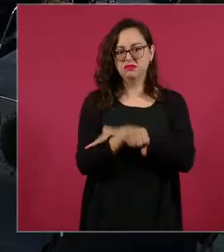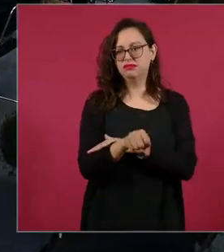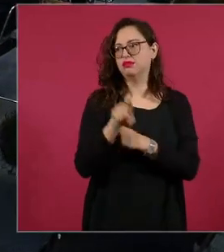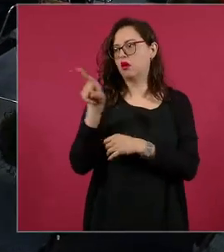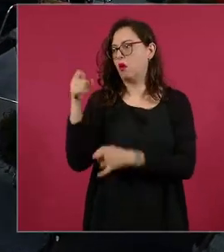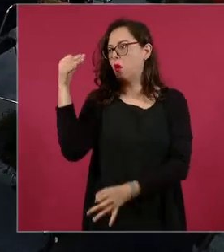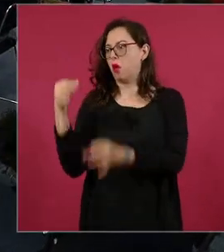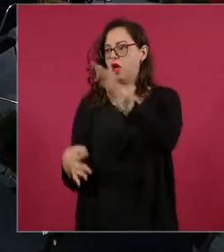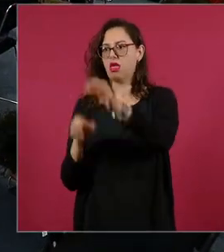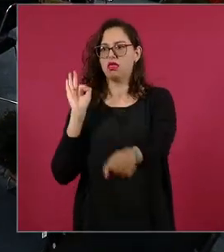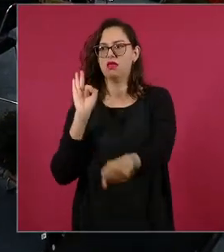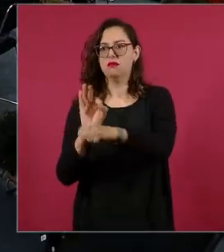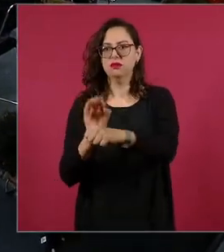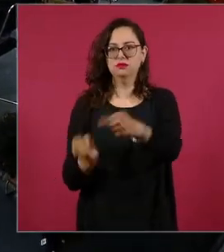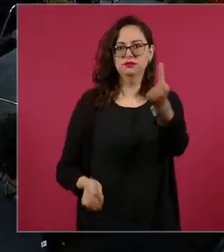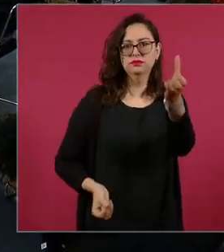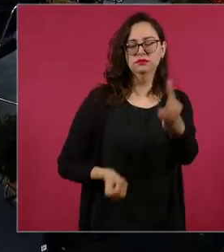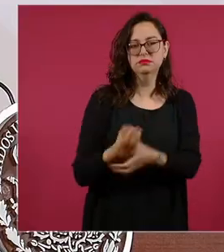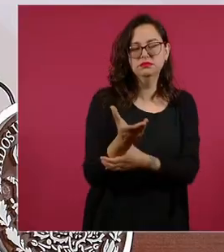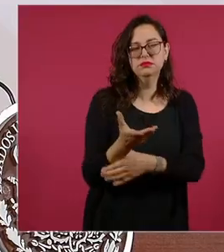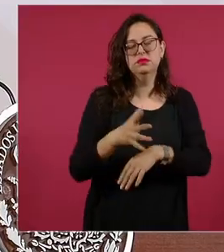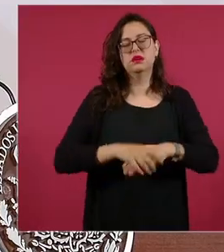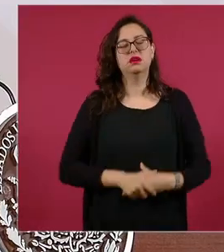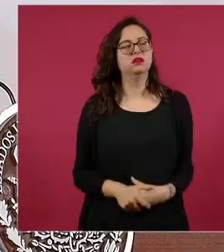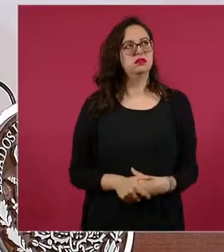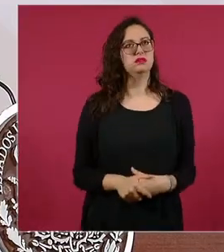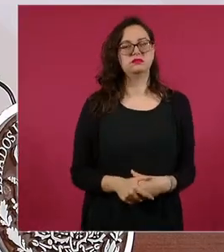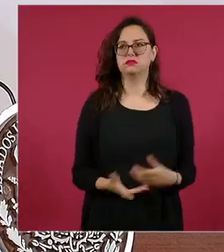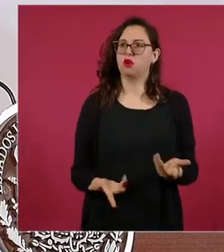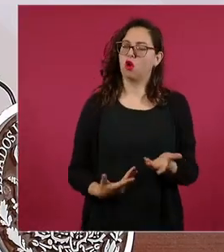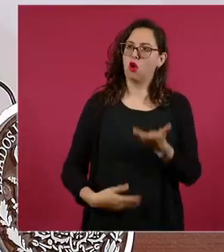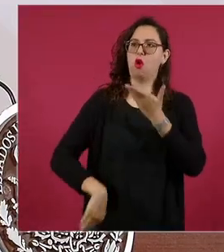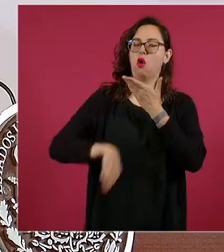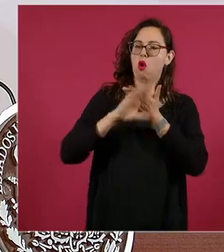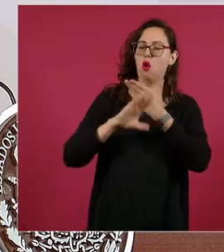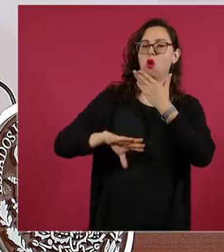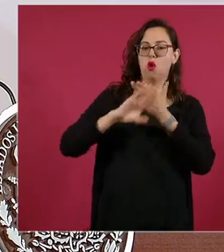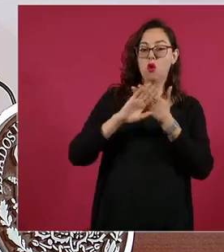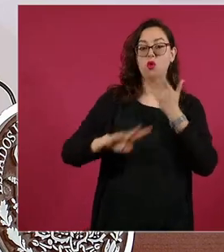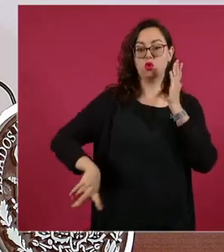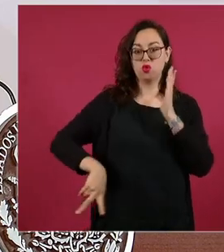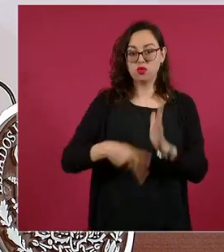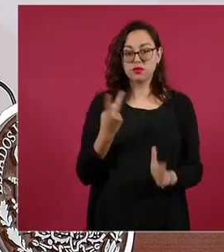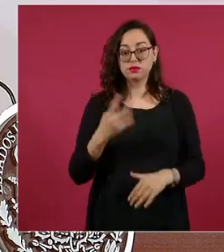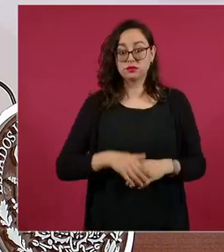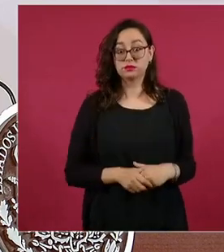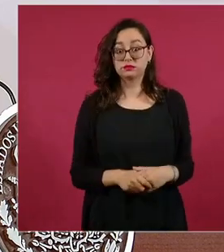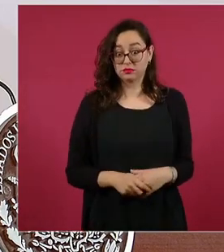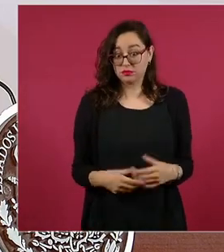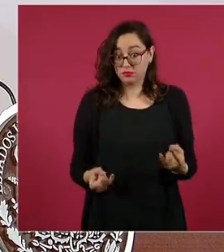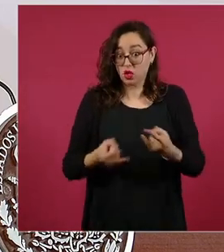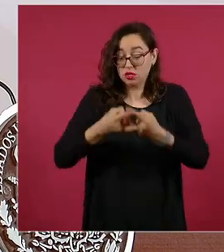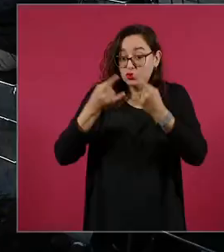le escribe Porfirio todo esto lo pueden encontrar en el archivo